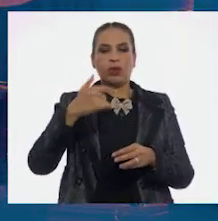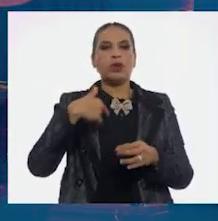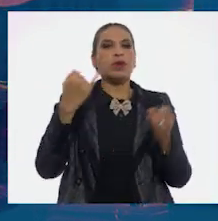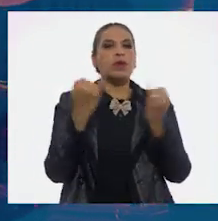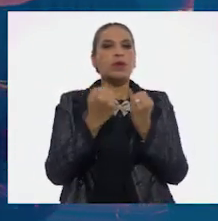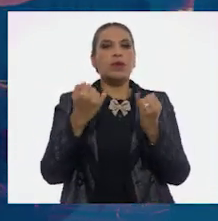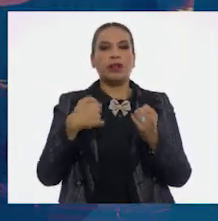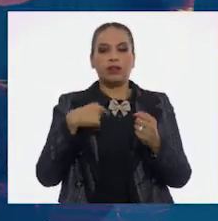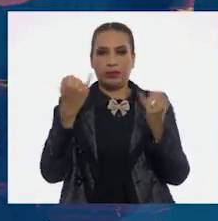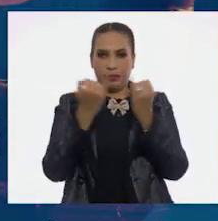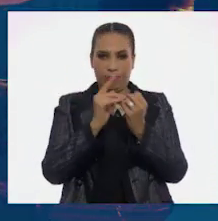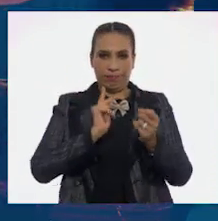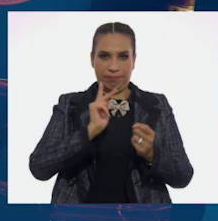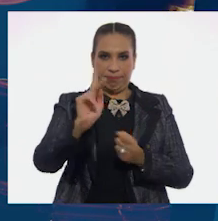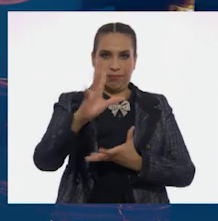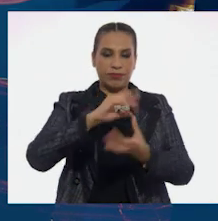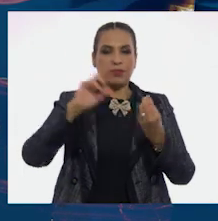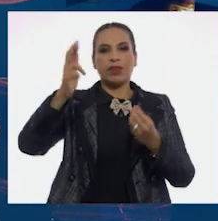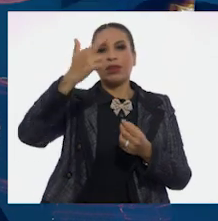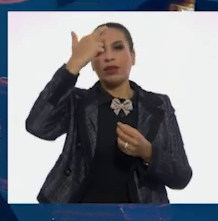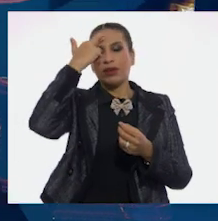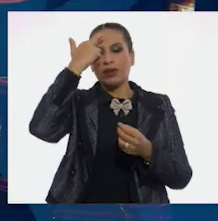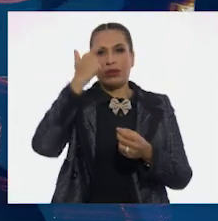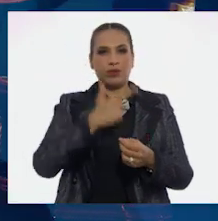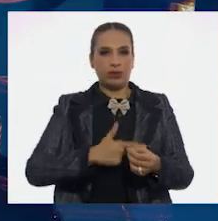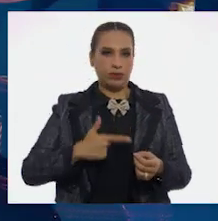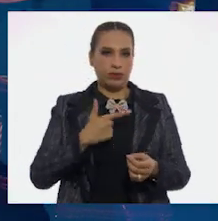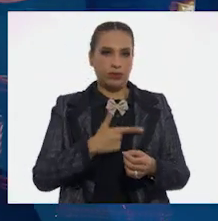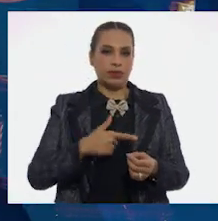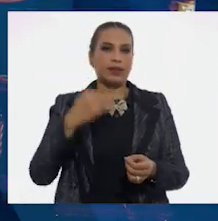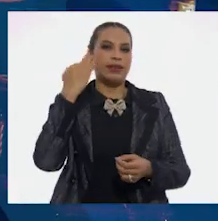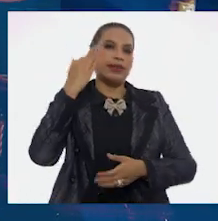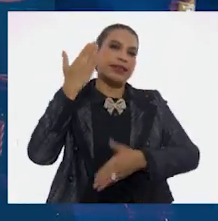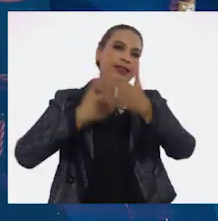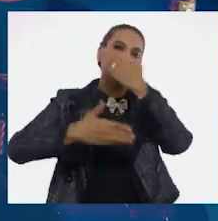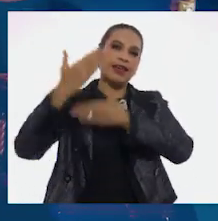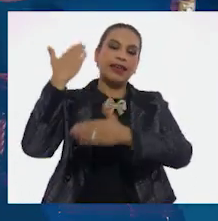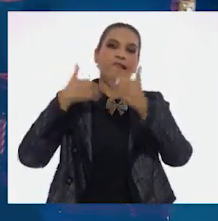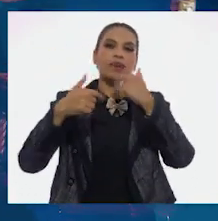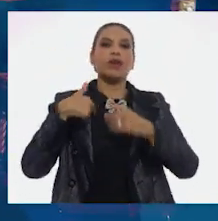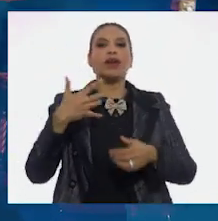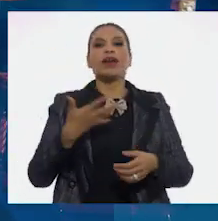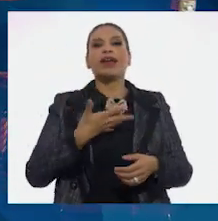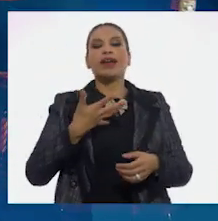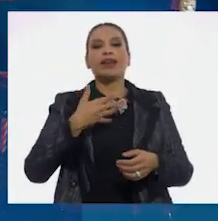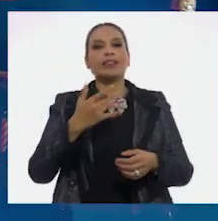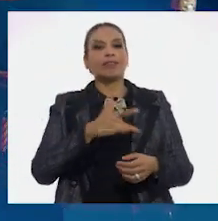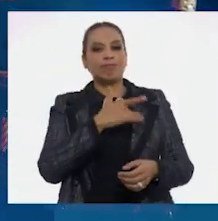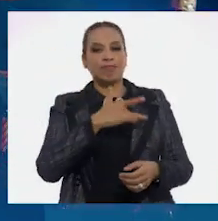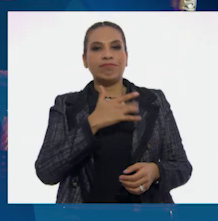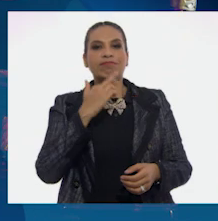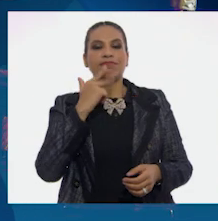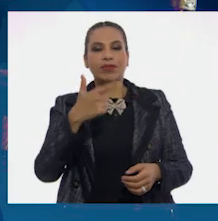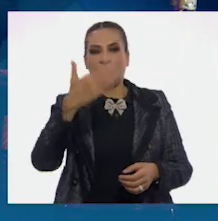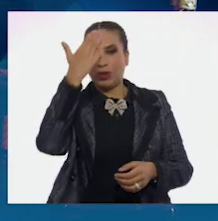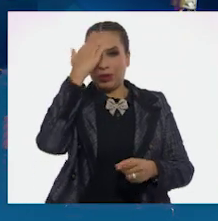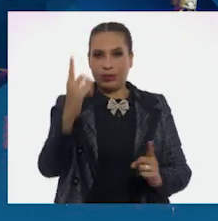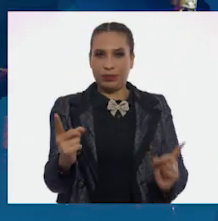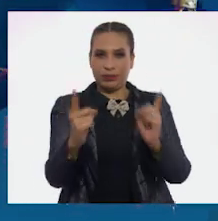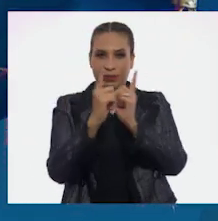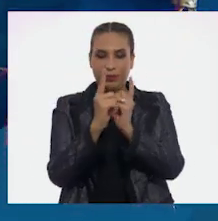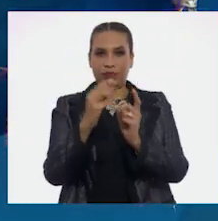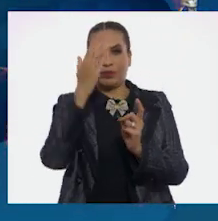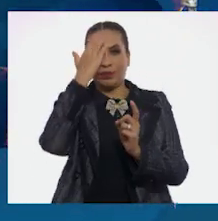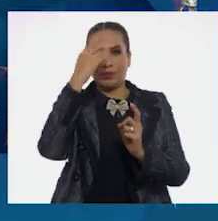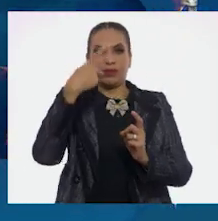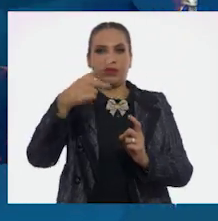también, como usted, recuerdo con placer el tiempo aquel en que tuve la satisfacción de conocerle y